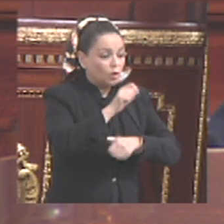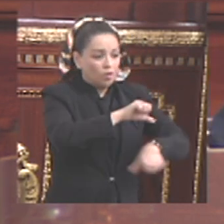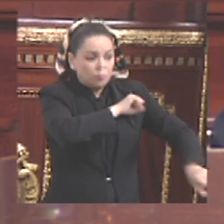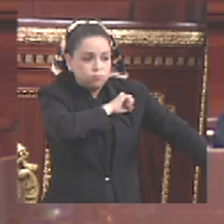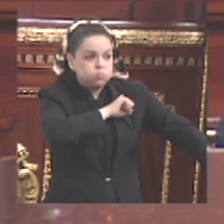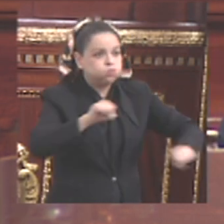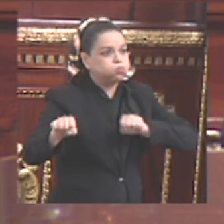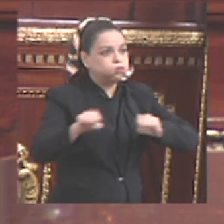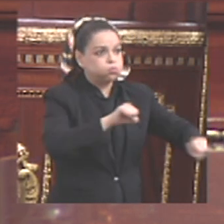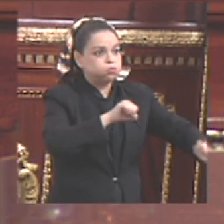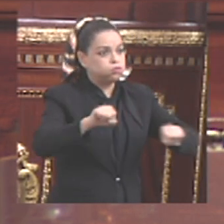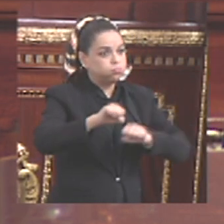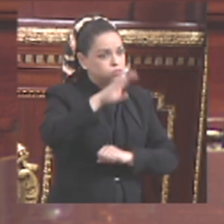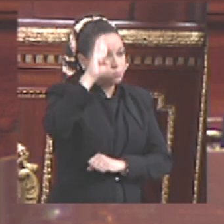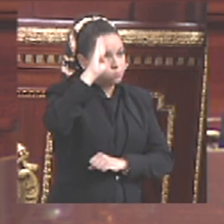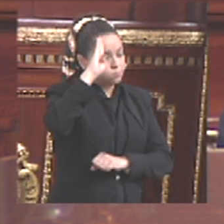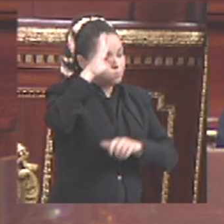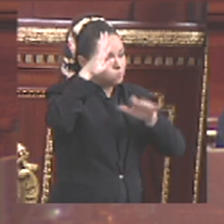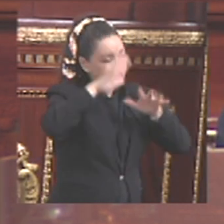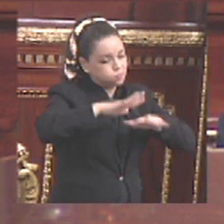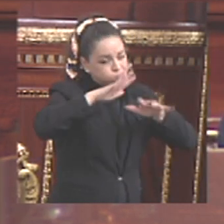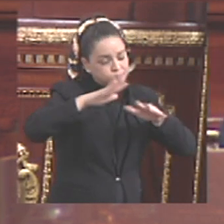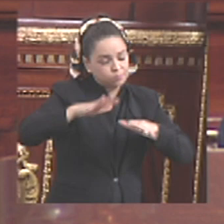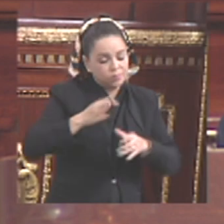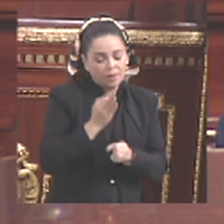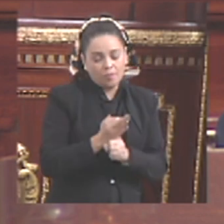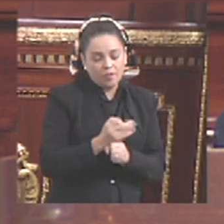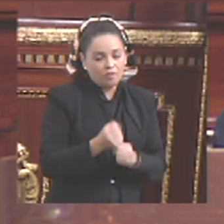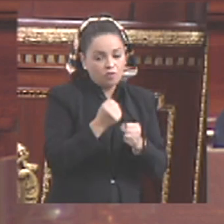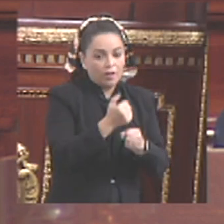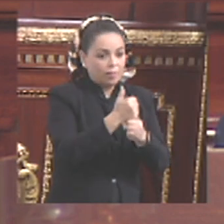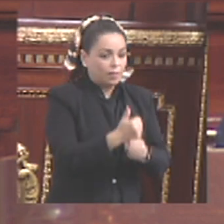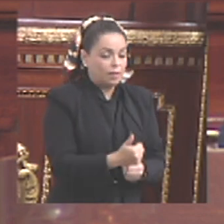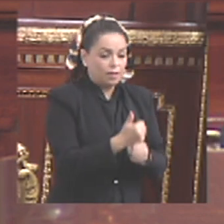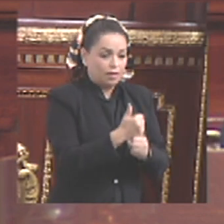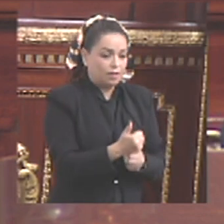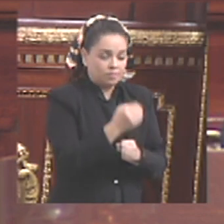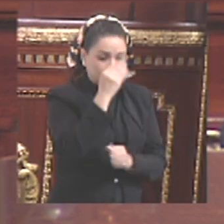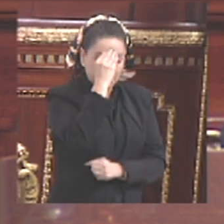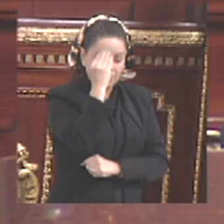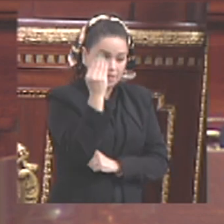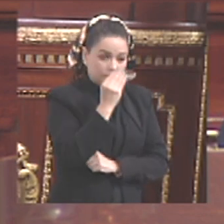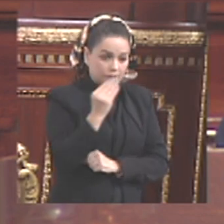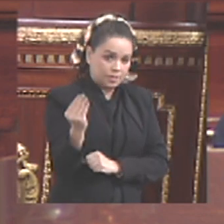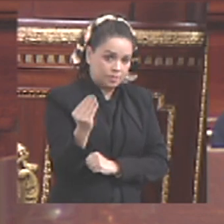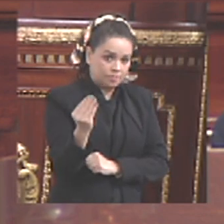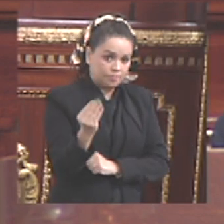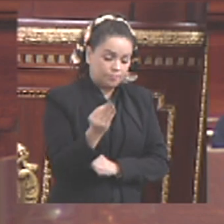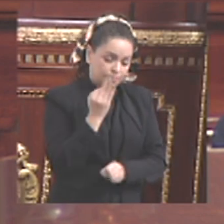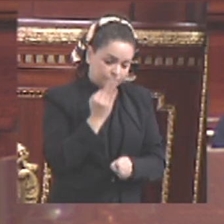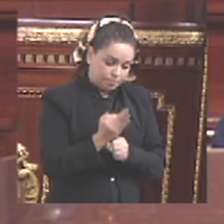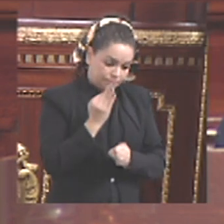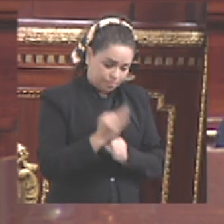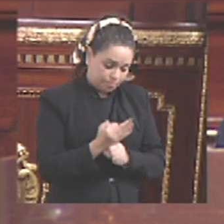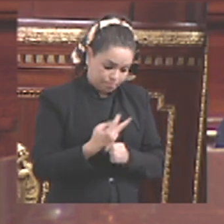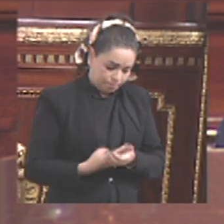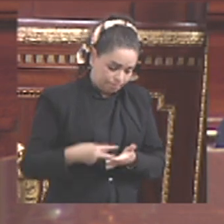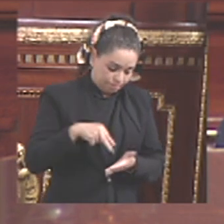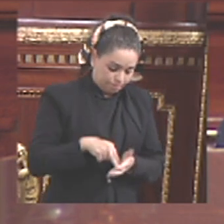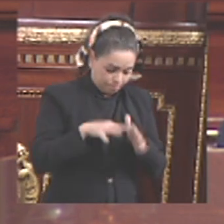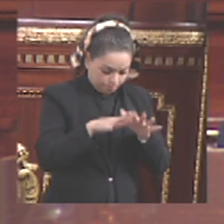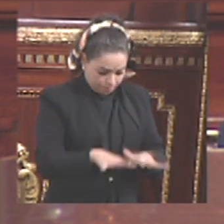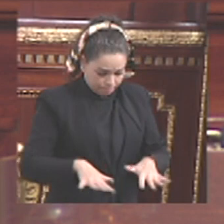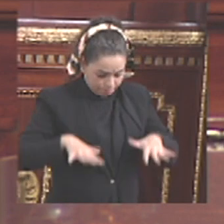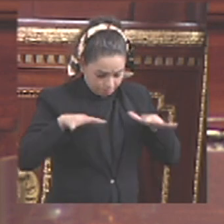precedente en aquella patria. Ante este Parlamento expreso mi admiración y